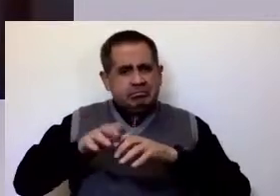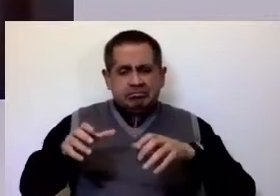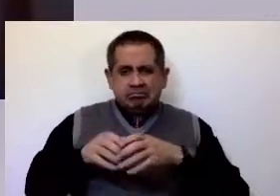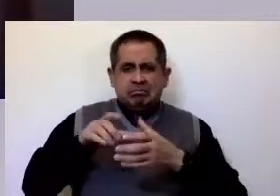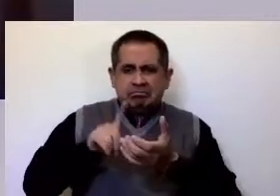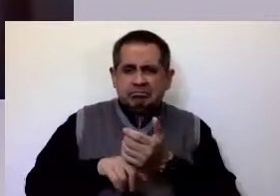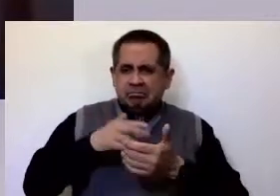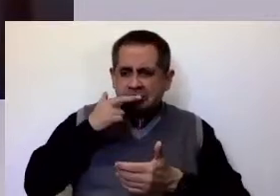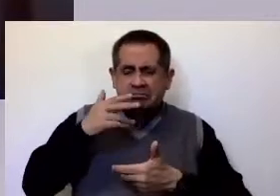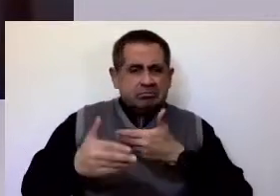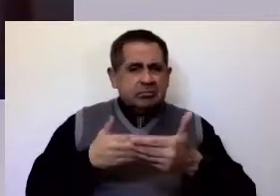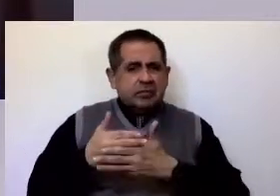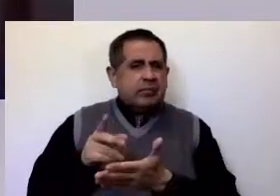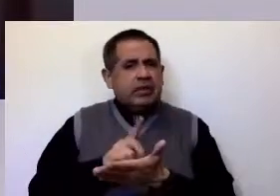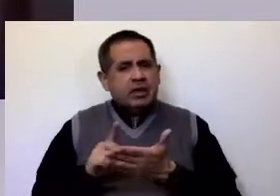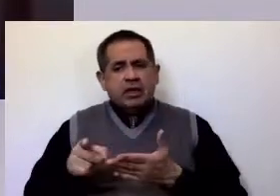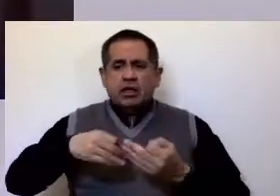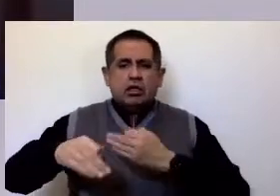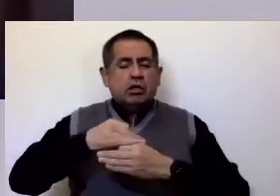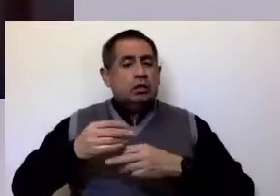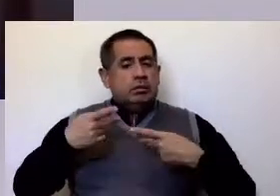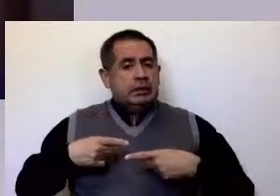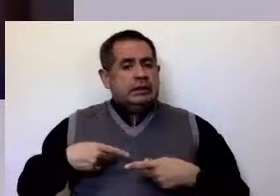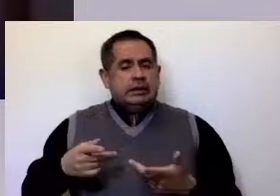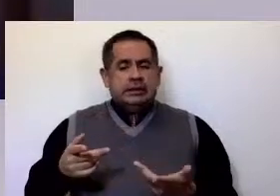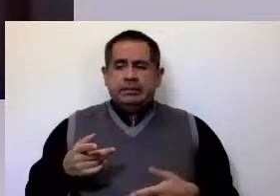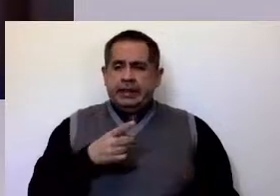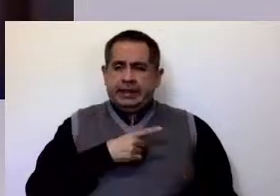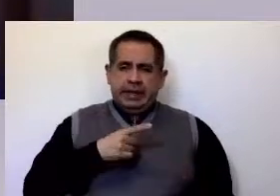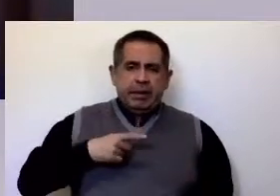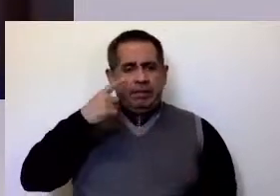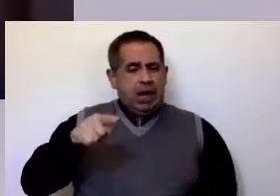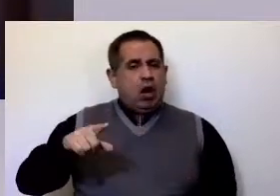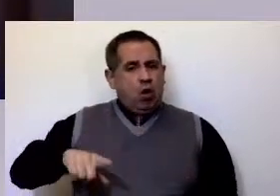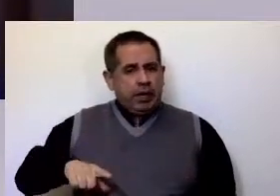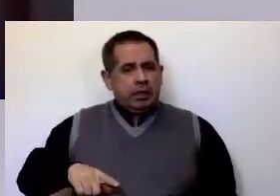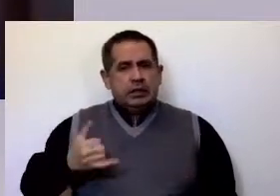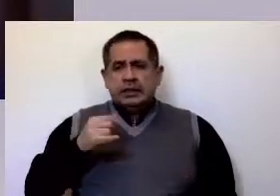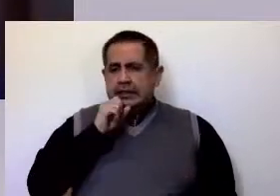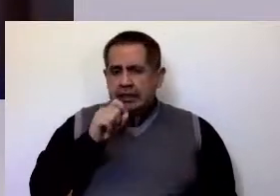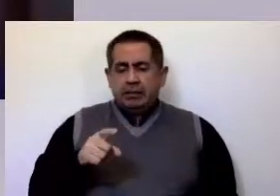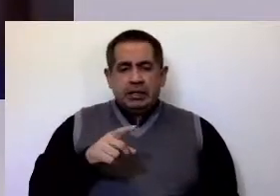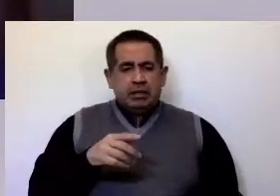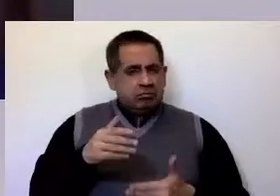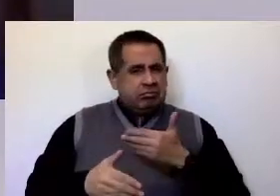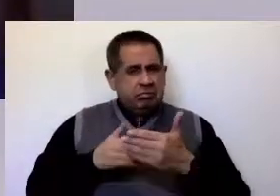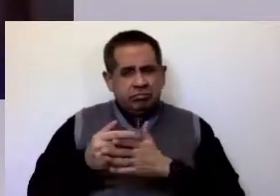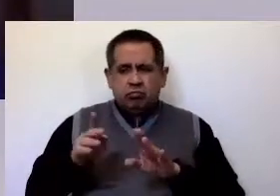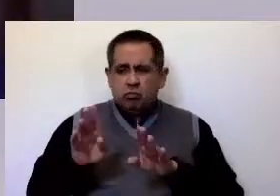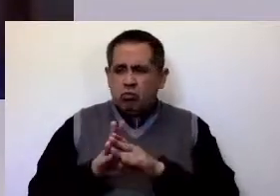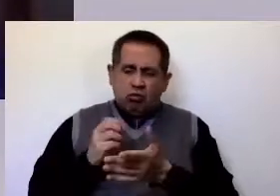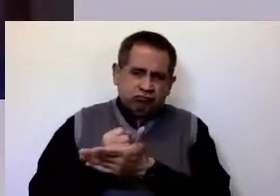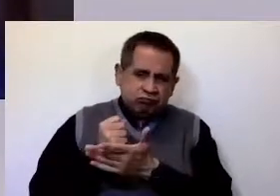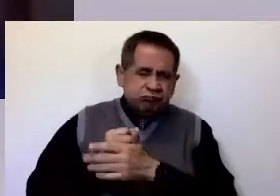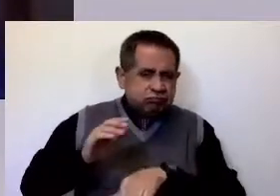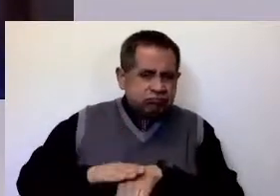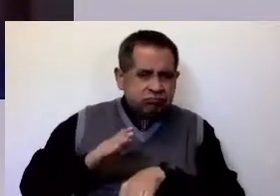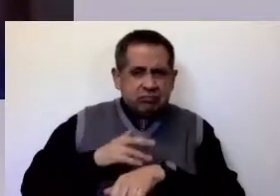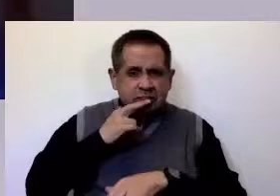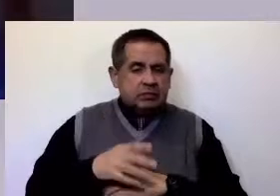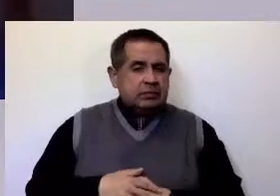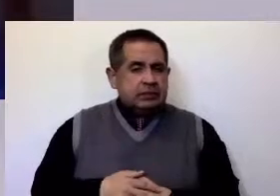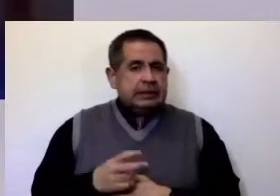derechos a los que se oponen deberes para el estado y deberes que son plenamente exigibles de esta